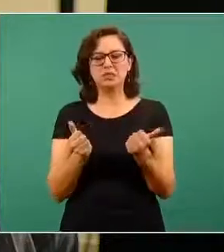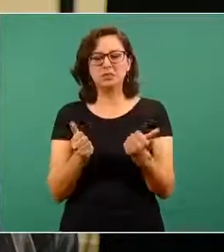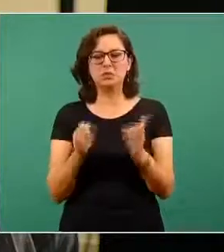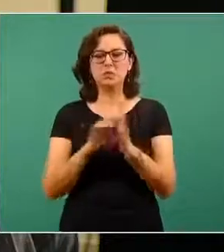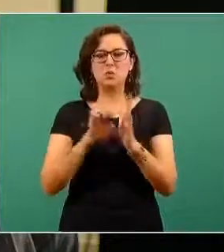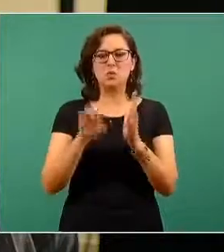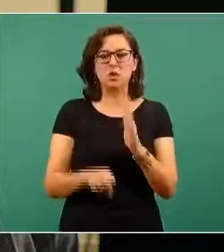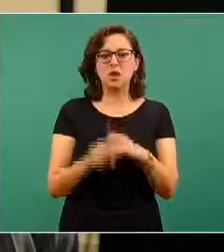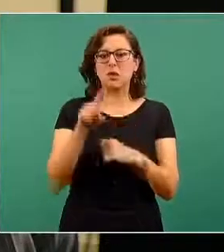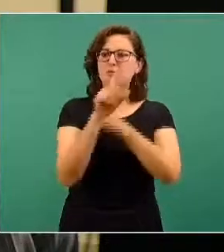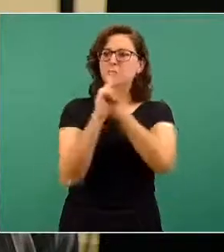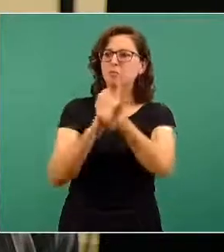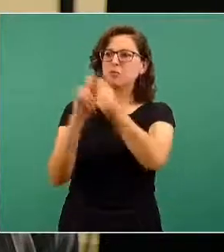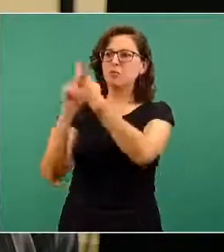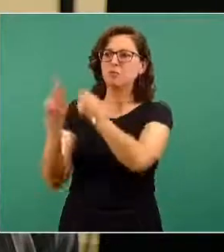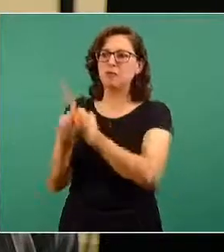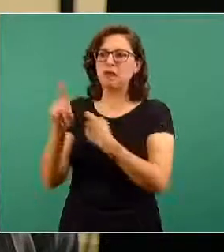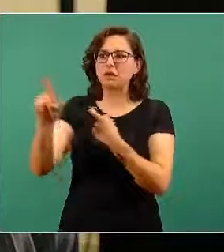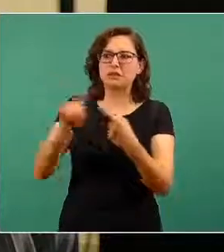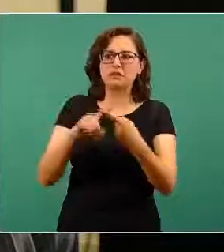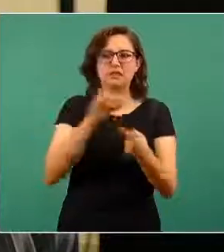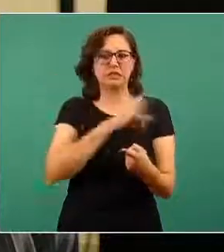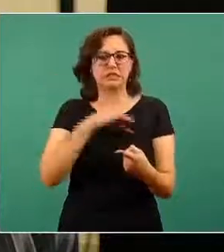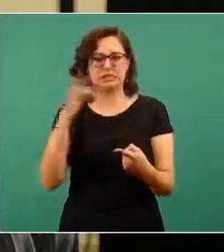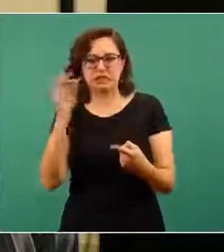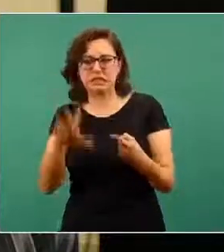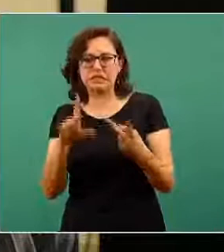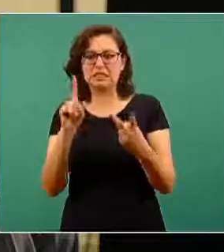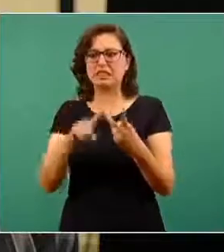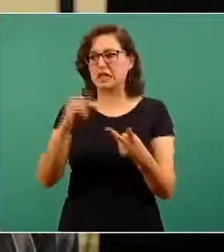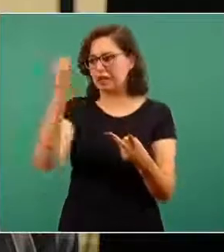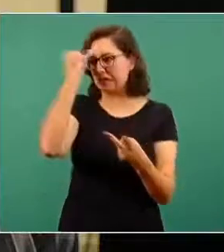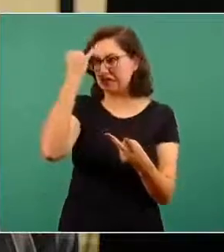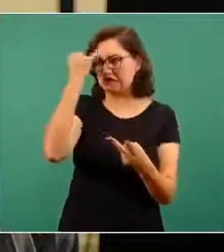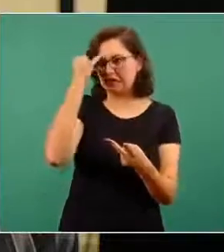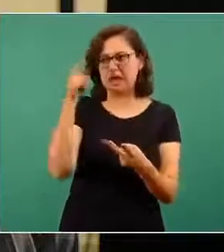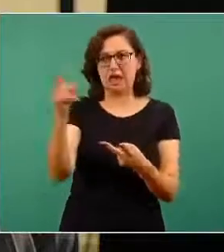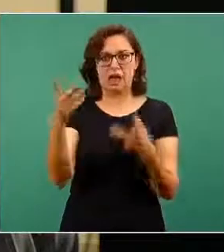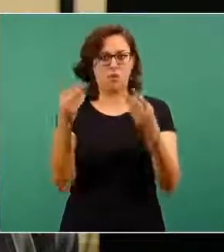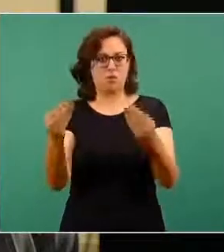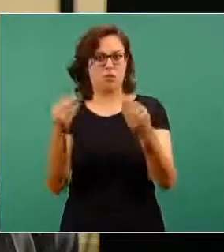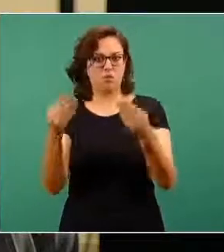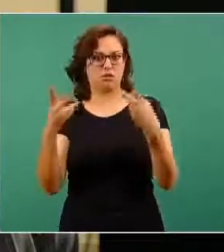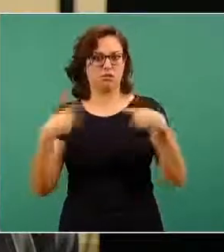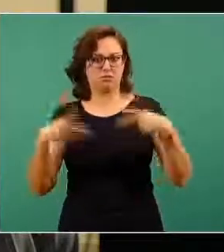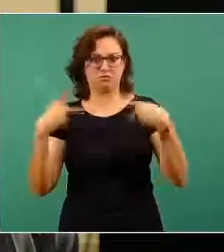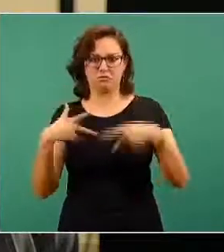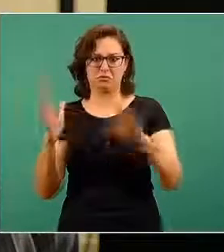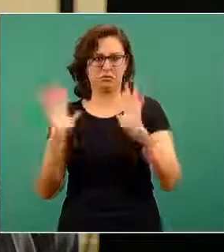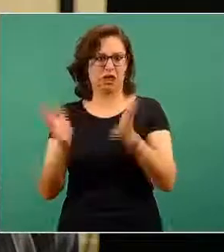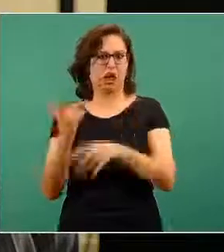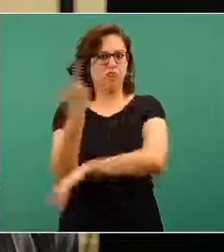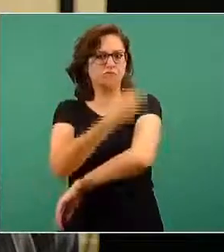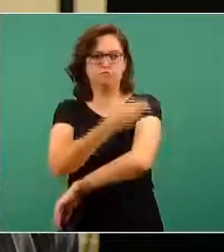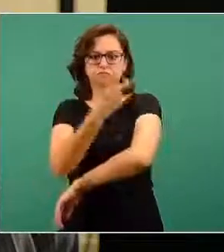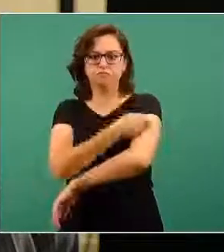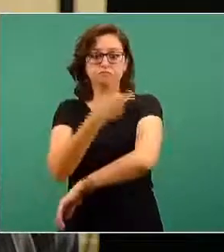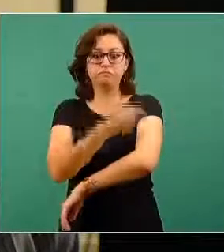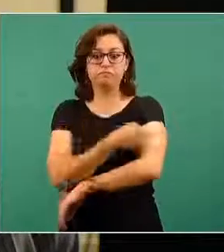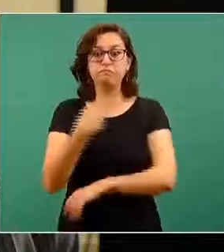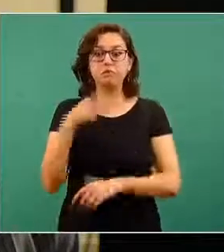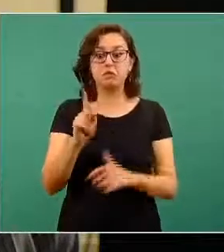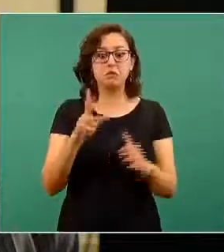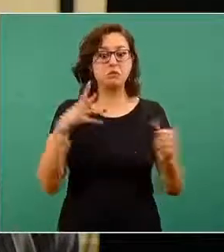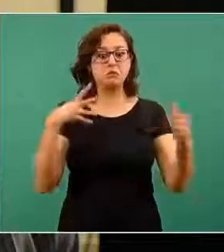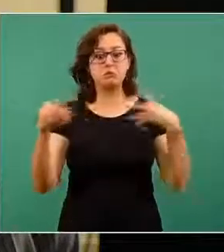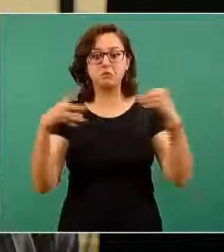como Chile o como la India que tienen muy alta proporción de vacunación ya y están subiendo